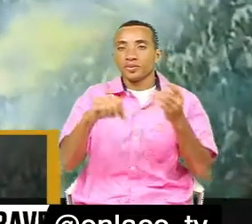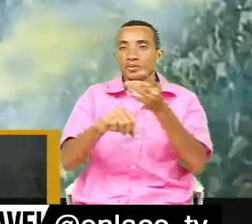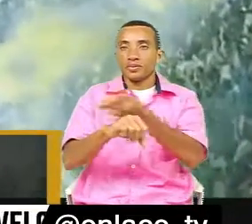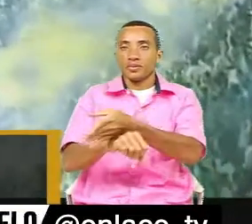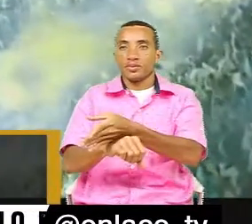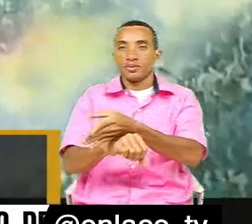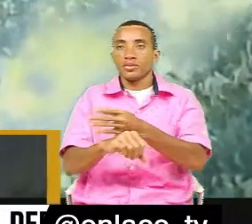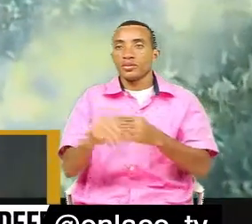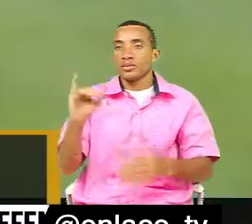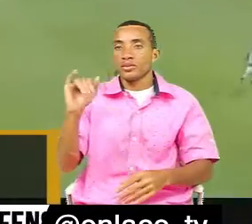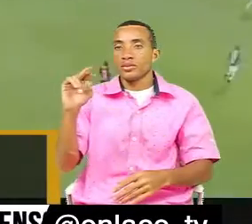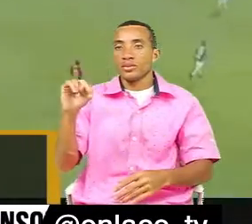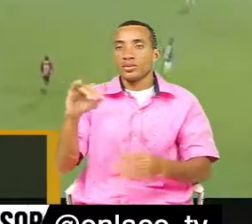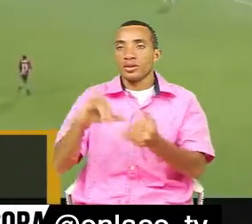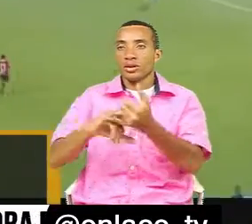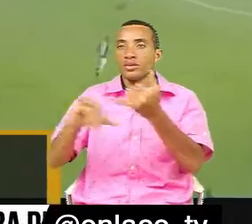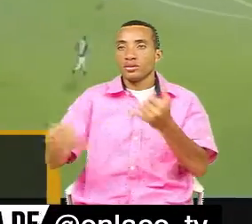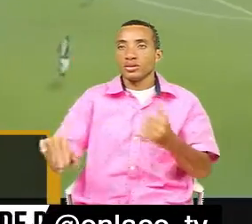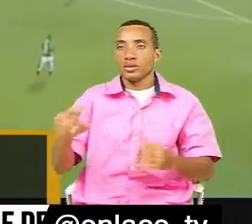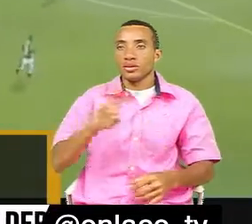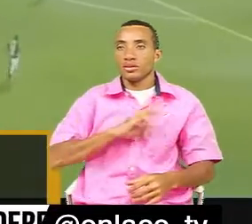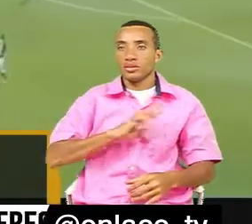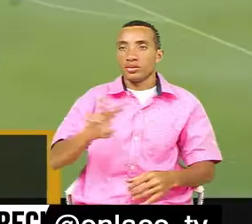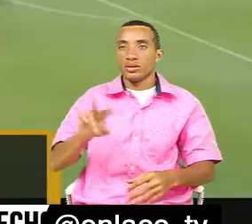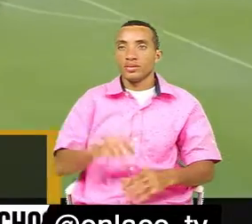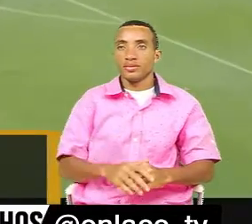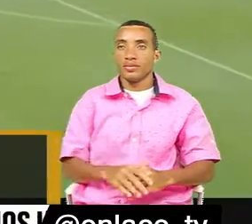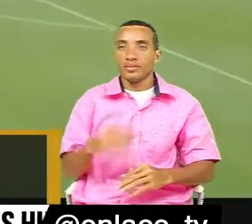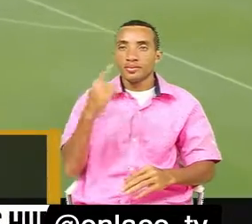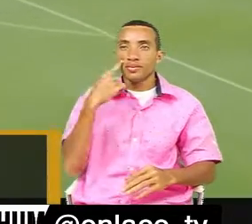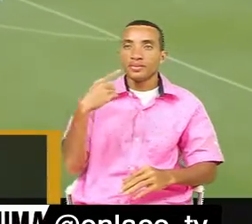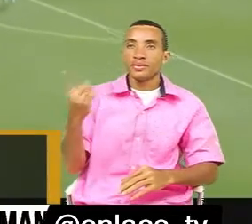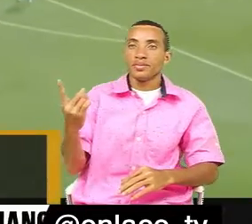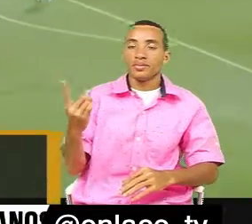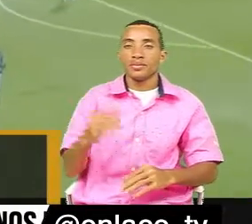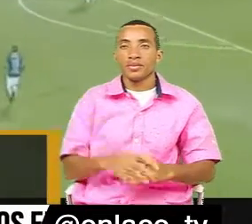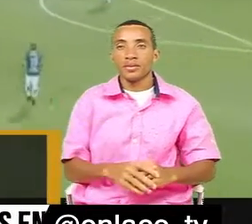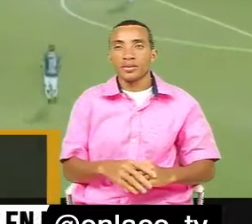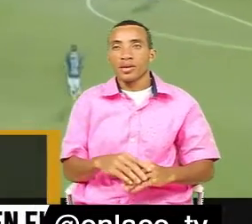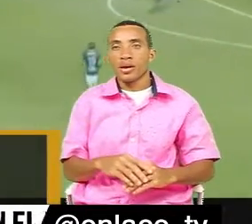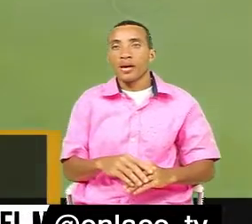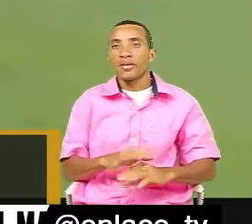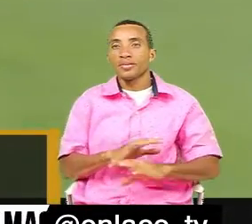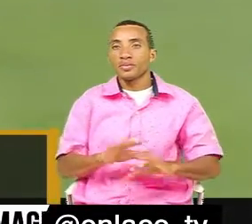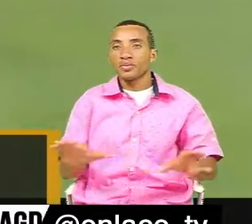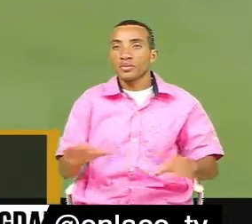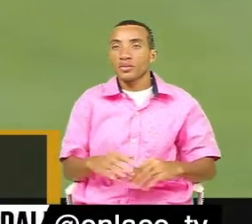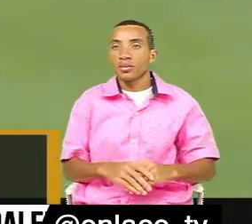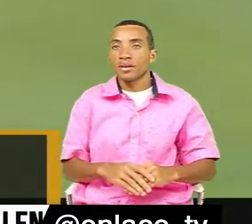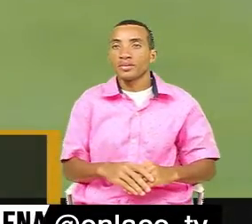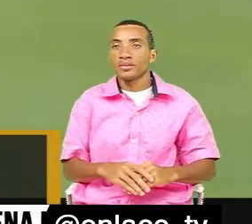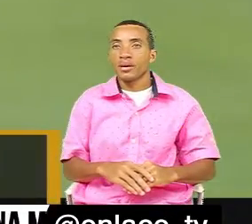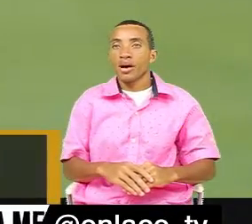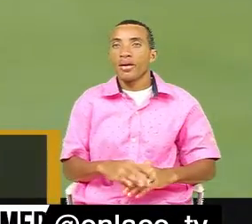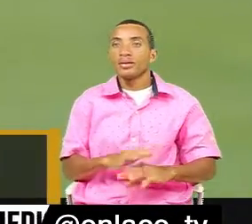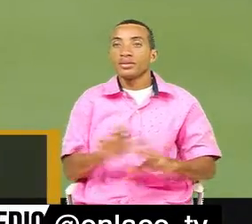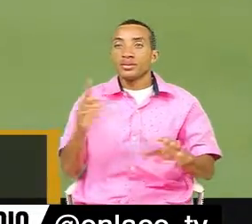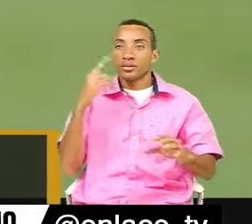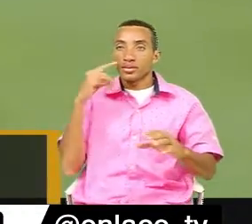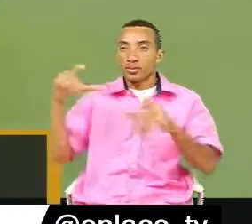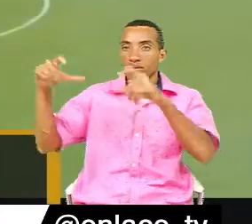del Valle de Ecuador. La primera jugada peligrosa se registró al primer minuto cuando Borja recibió un pase profundo y estando frente al